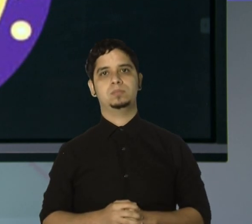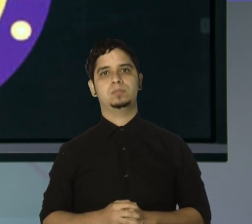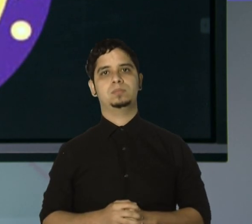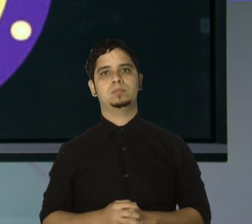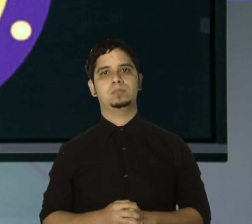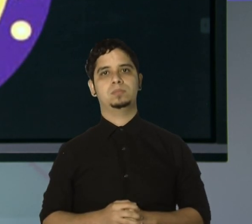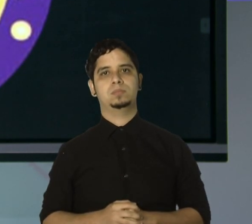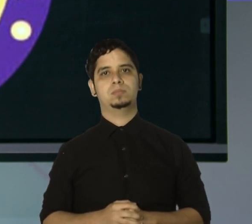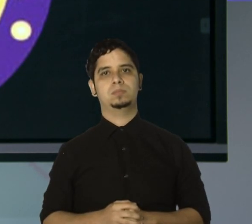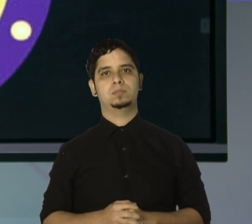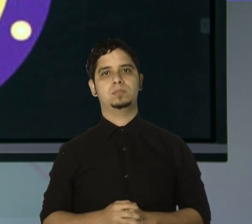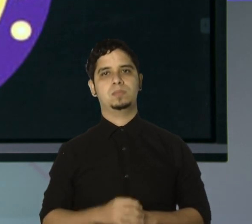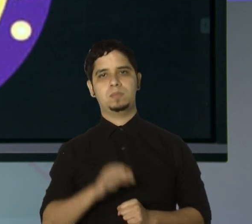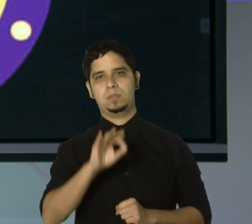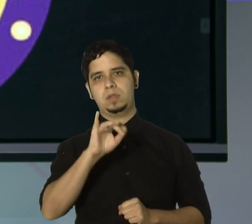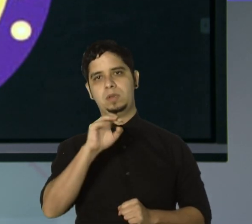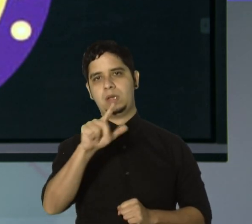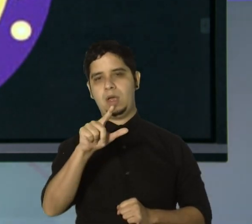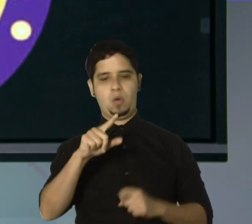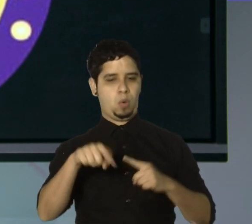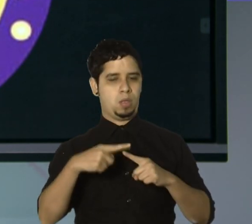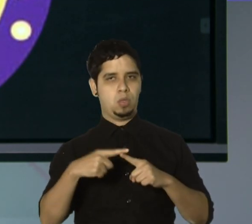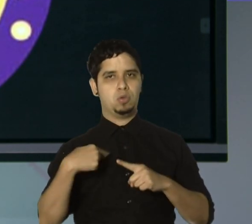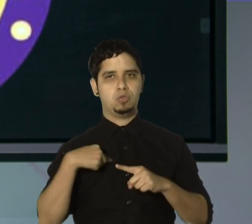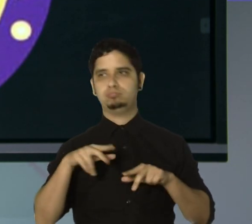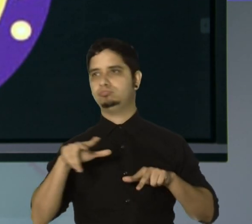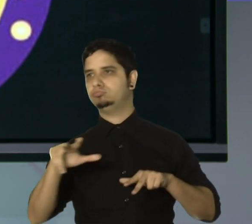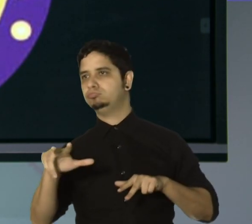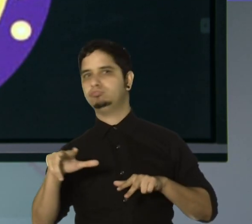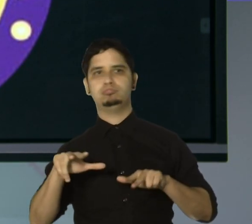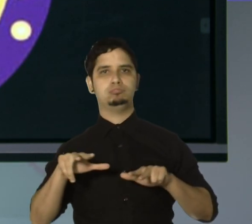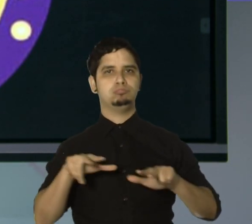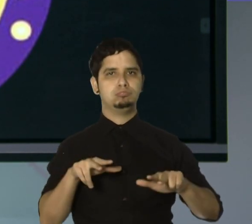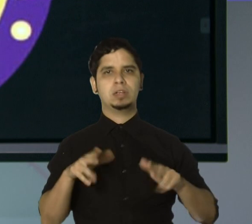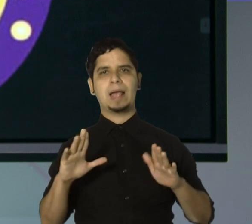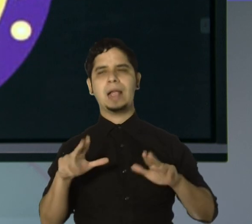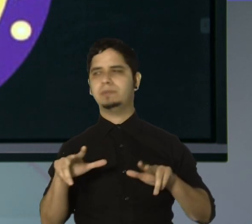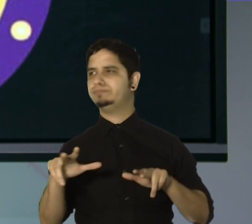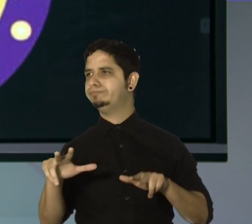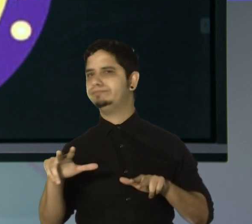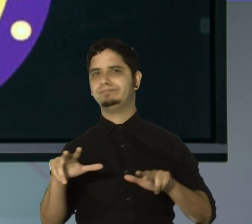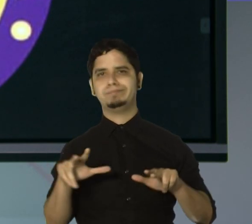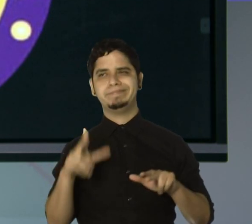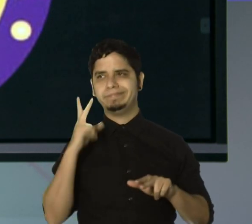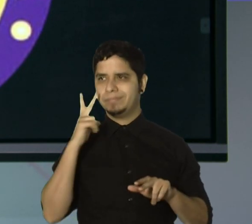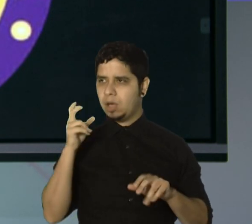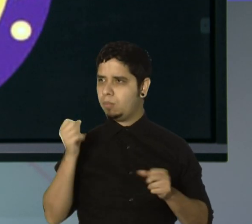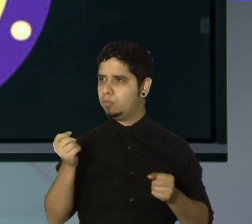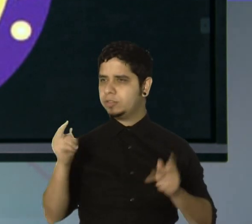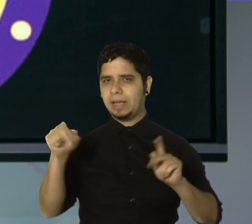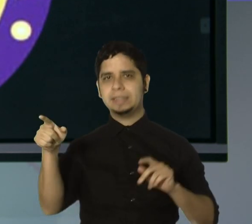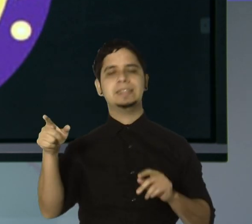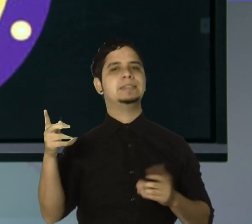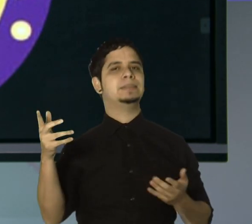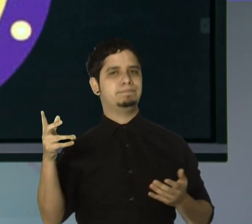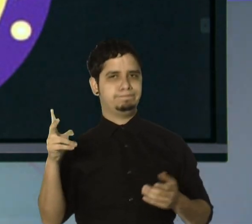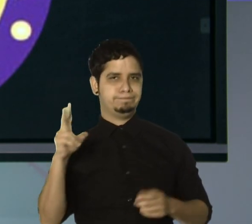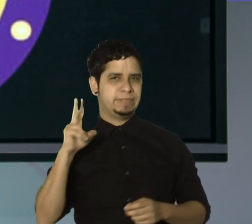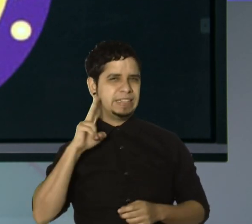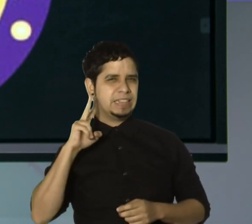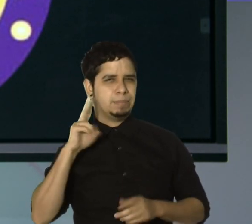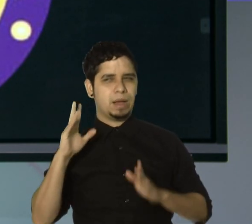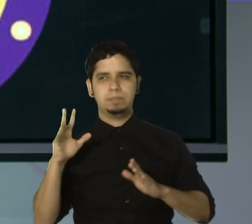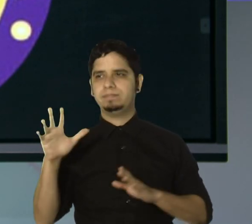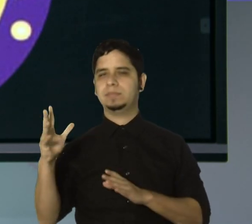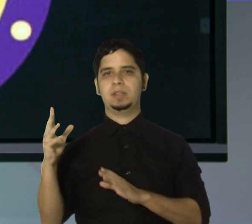fiscal, cuando estoy por las calles, muchos ciudadanos víctimas del crimen. Me comienzan a hablar